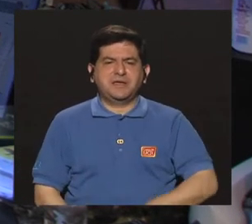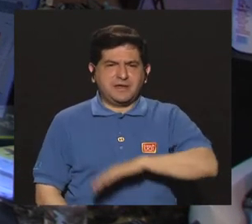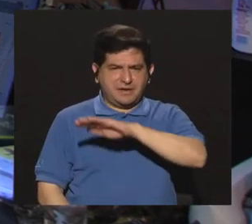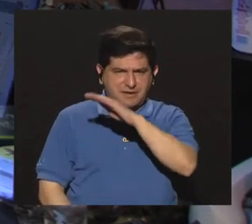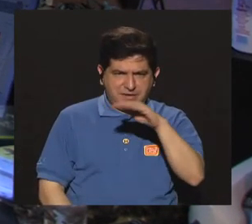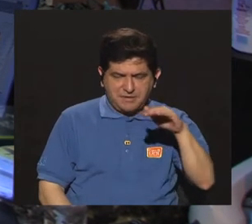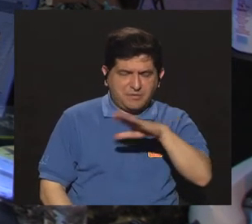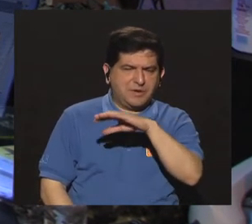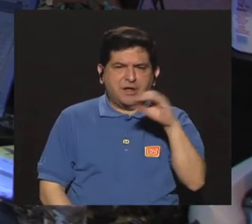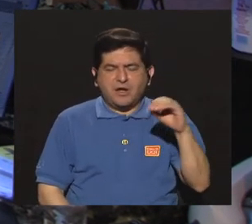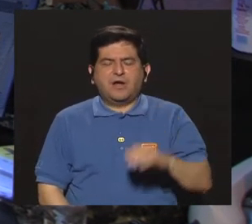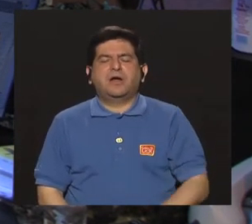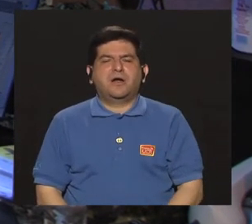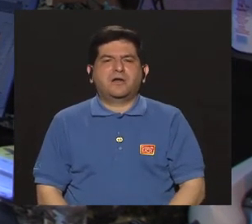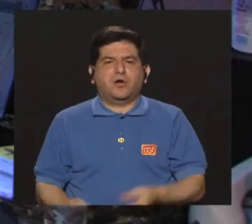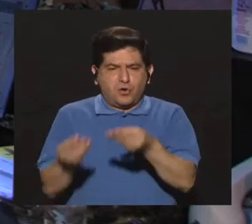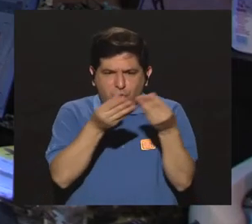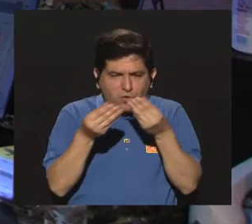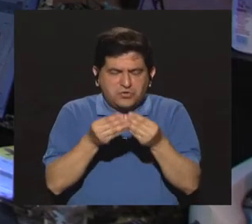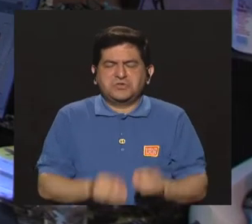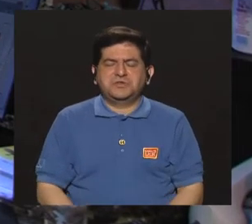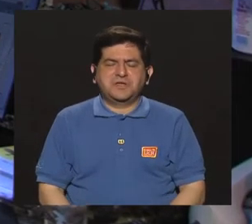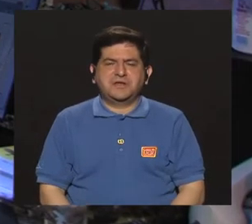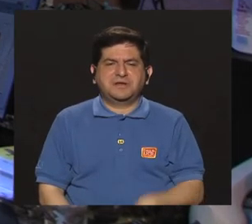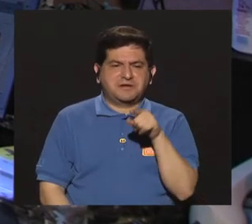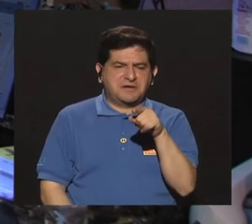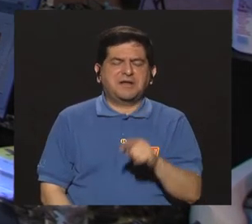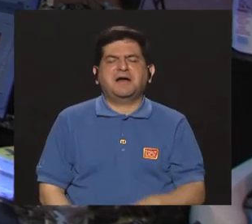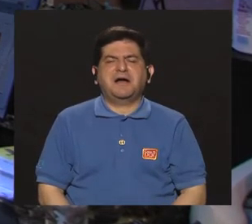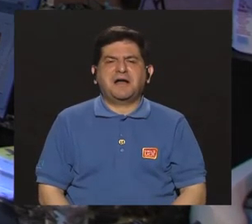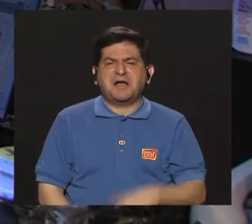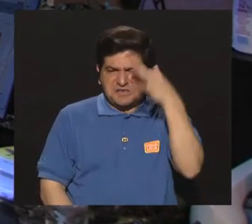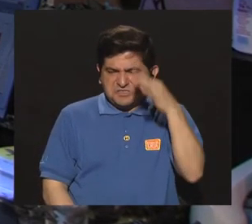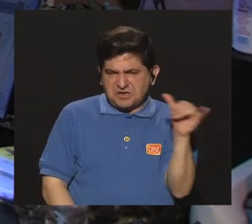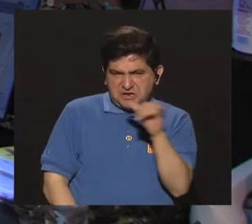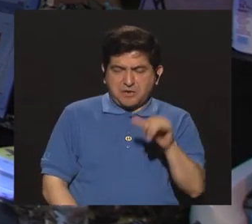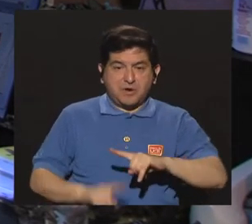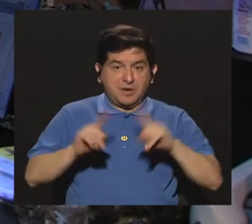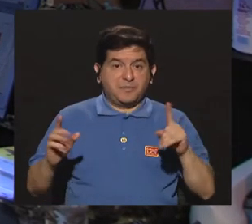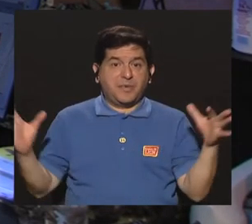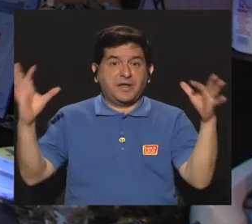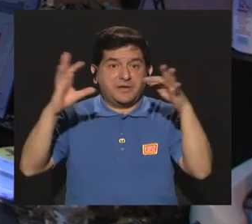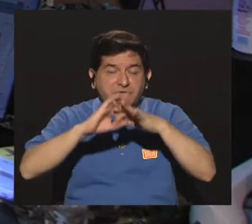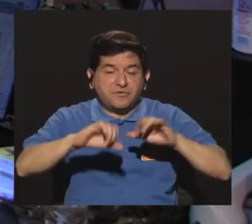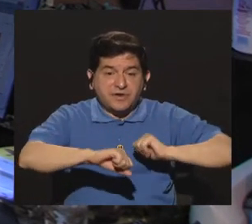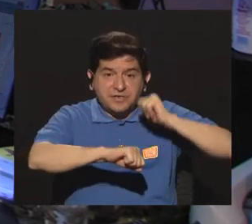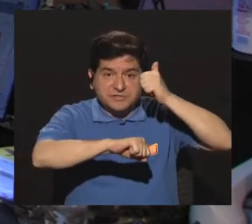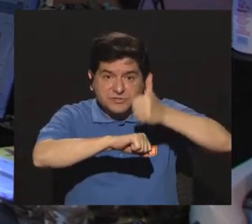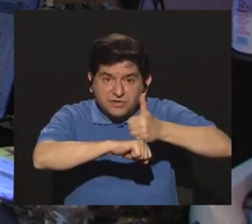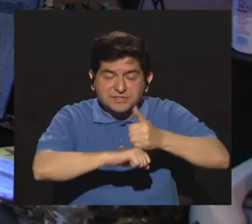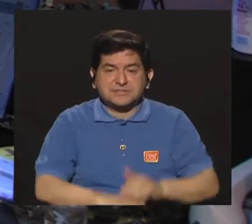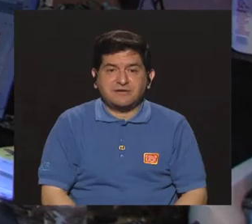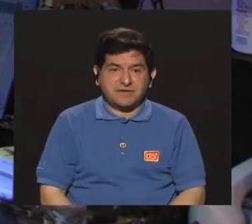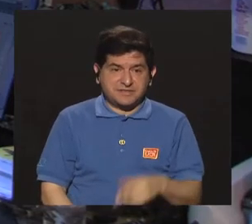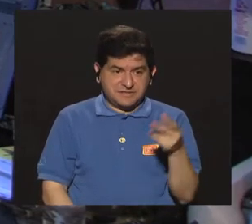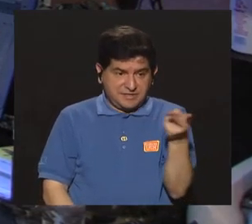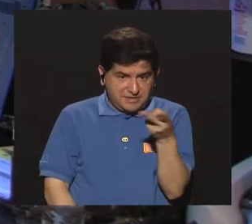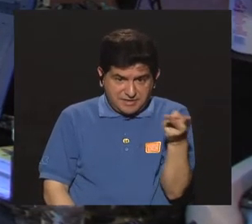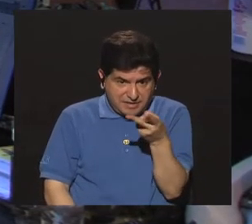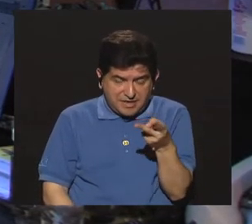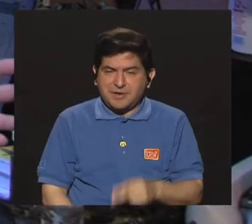y viceversa hasta que no se dilucidó claramente las relaciones de parentesco entre